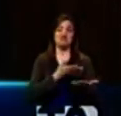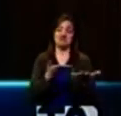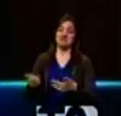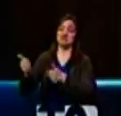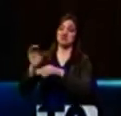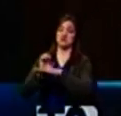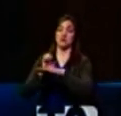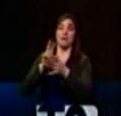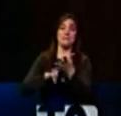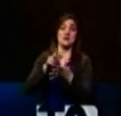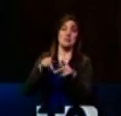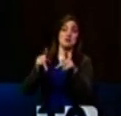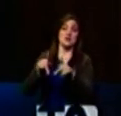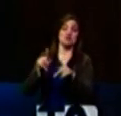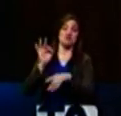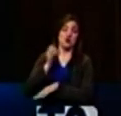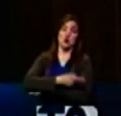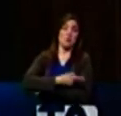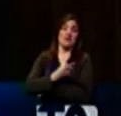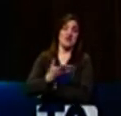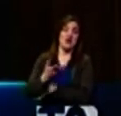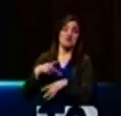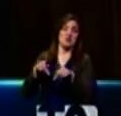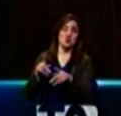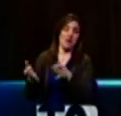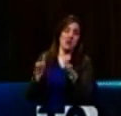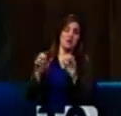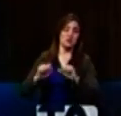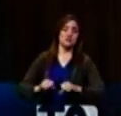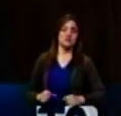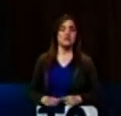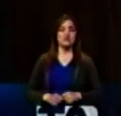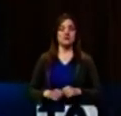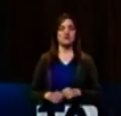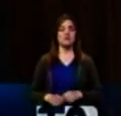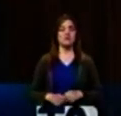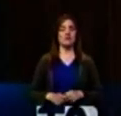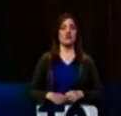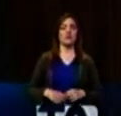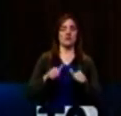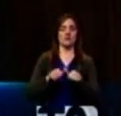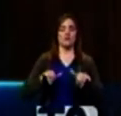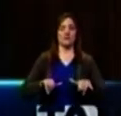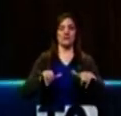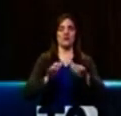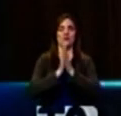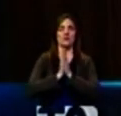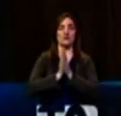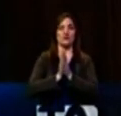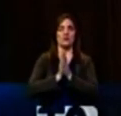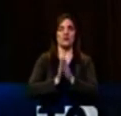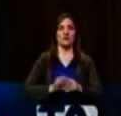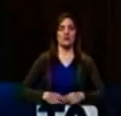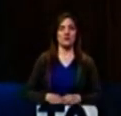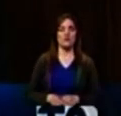no requiere visa durante, como cualquier otro ciudadano, durante los primeros 90 días y si quiere extender su permanencia en el Ecuador puede solicitar en